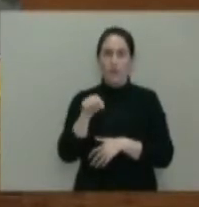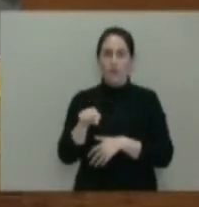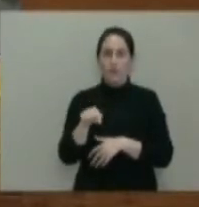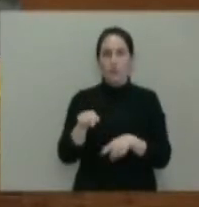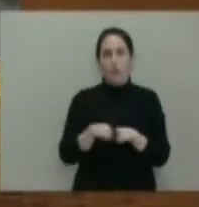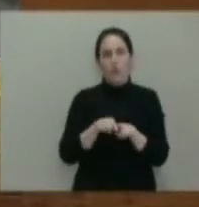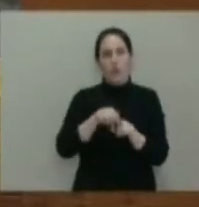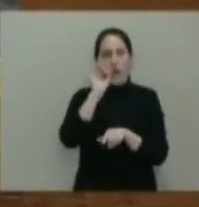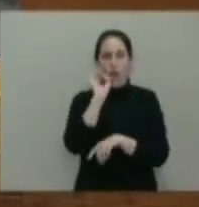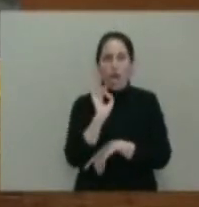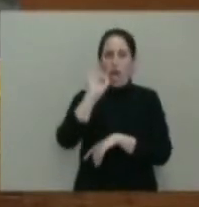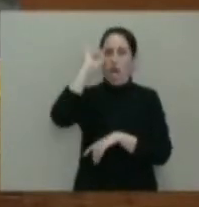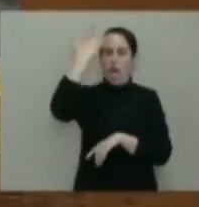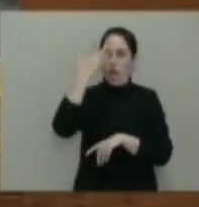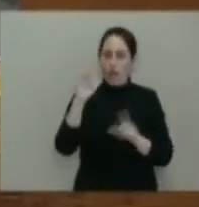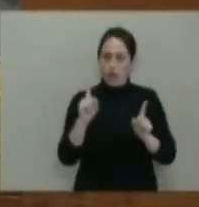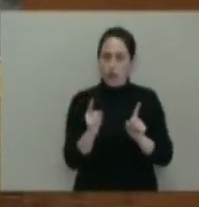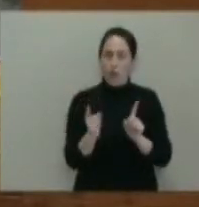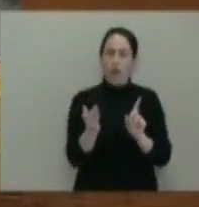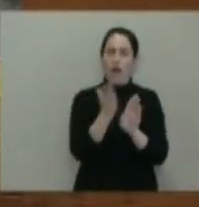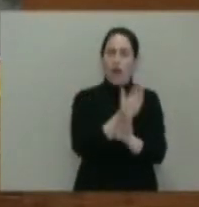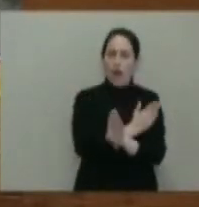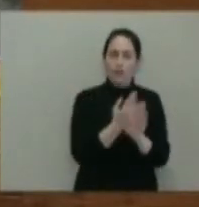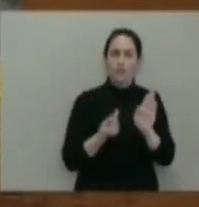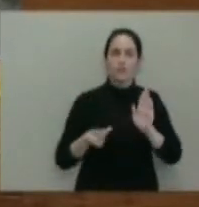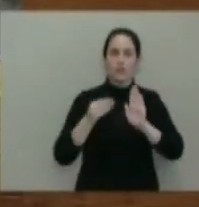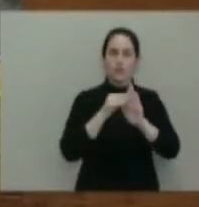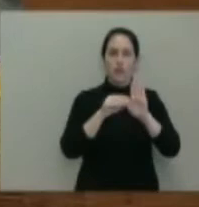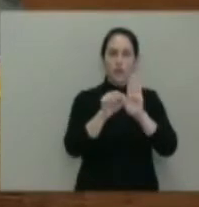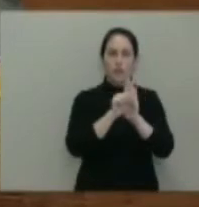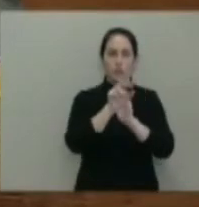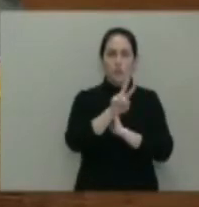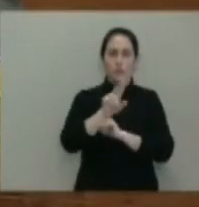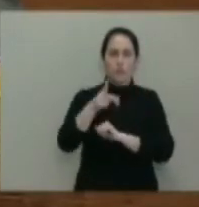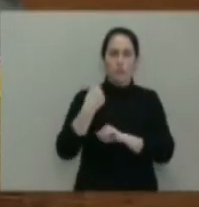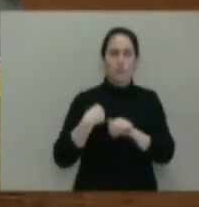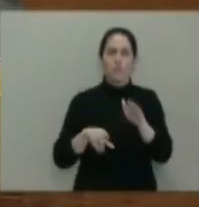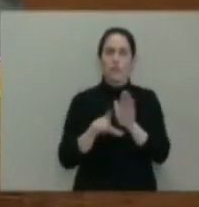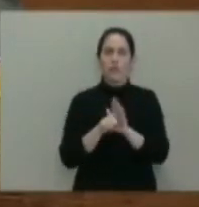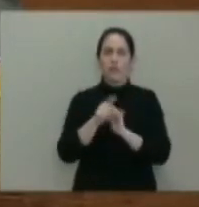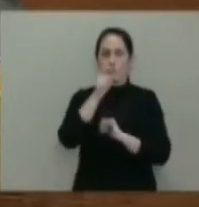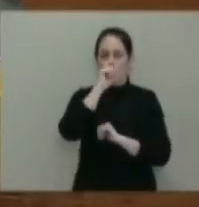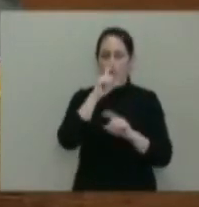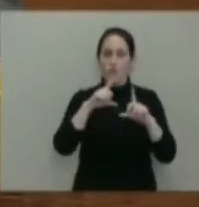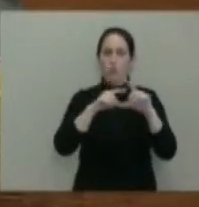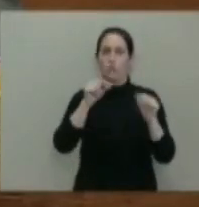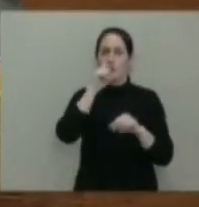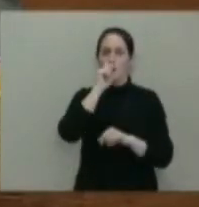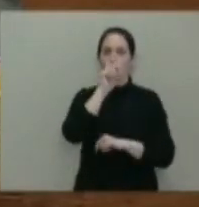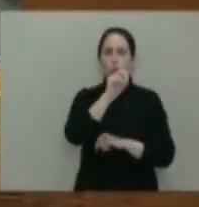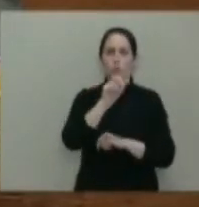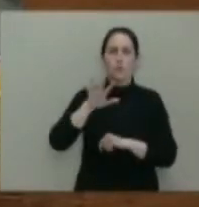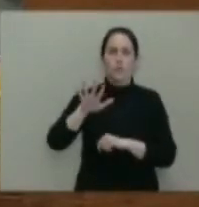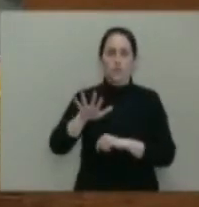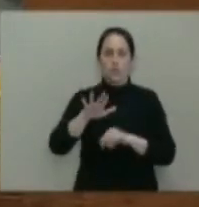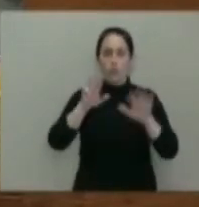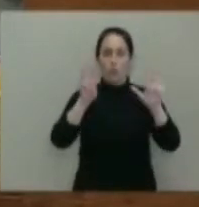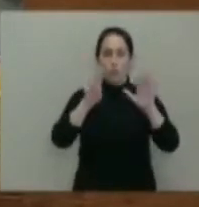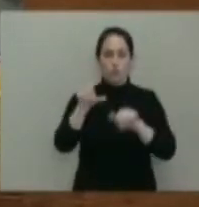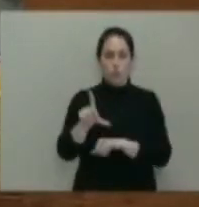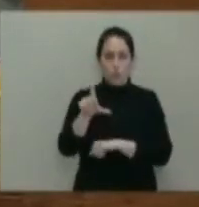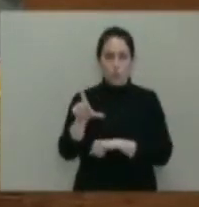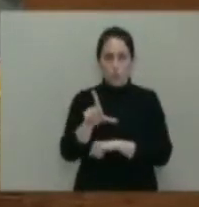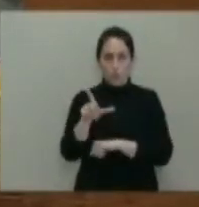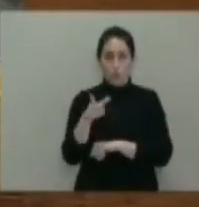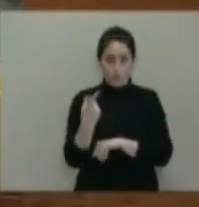ninguna ocurrencia, es algo que además ya estaba contemplado en el artículo 21 de la Ley del Principado de Asturias 3/2005, de 8 de julio, que